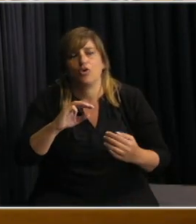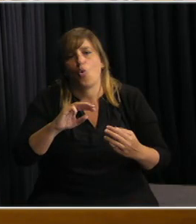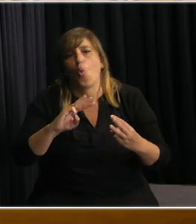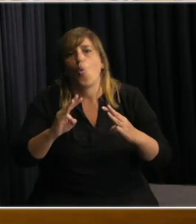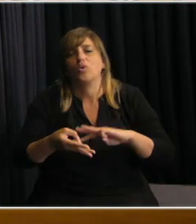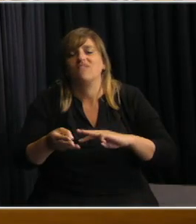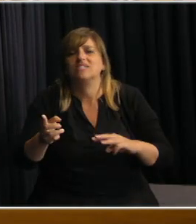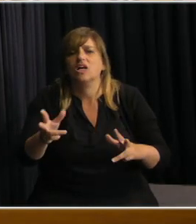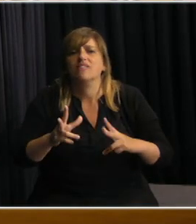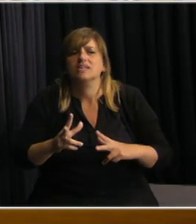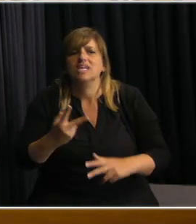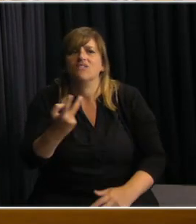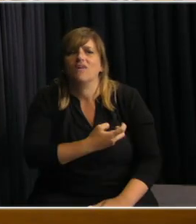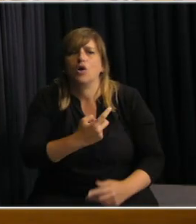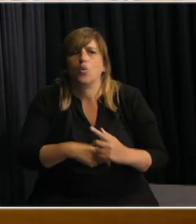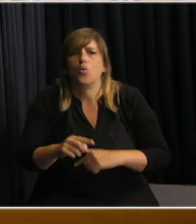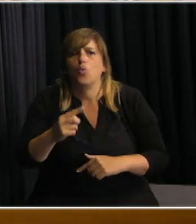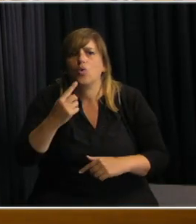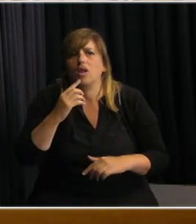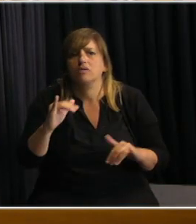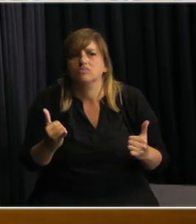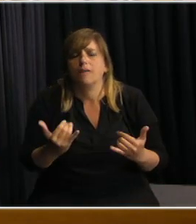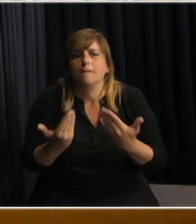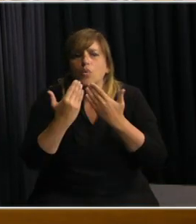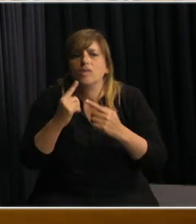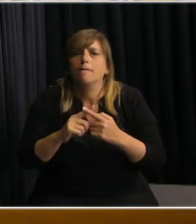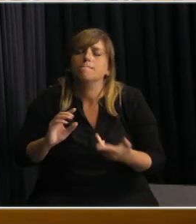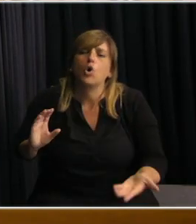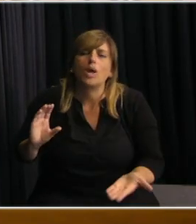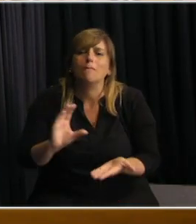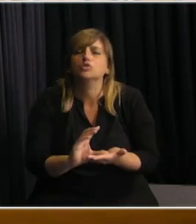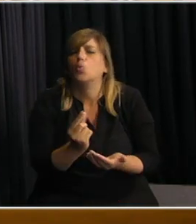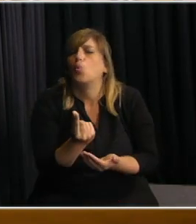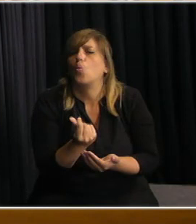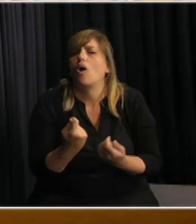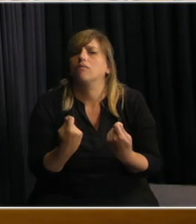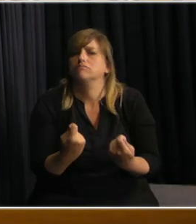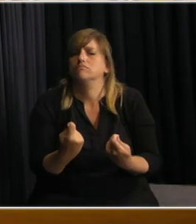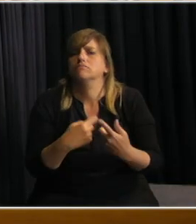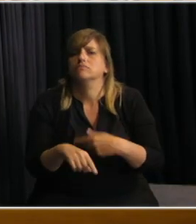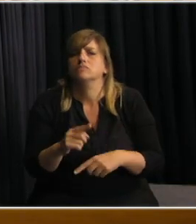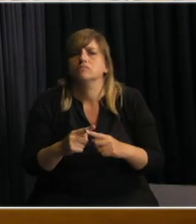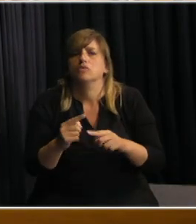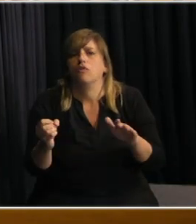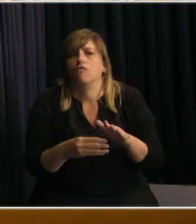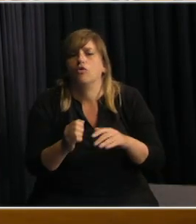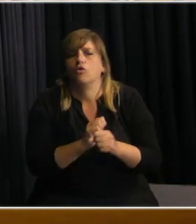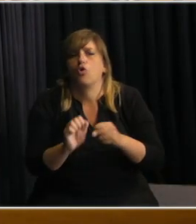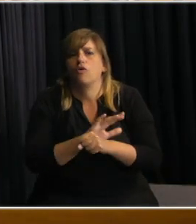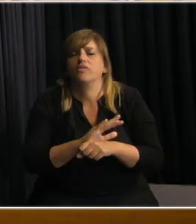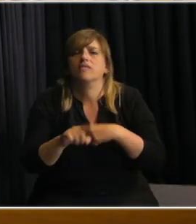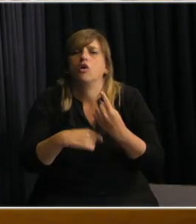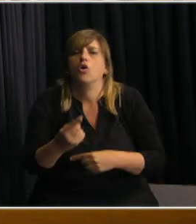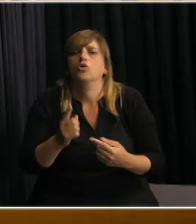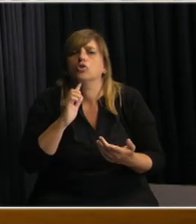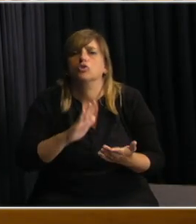que las vacunas llegarán tras el pago correspondiente. Consultarle por la inversión, de cuánto es y sale del fondo coronavirus. Y lo otro es en relación